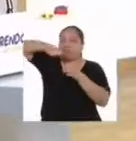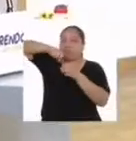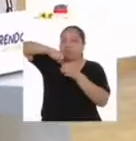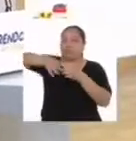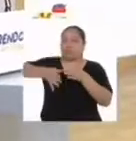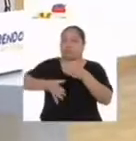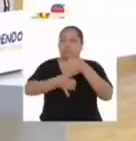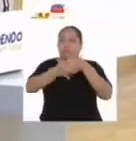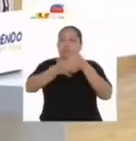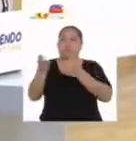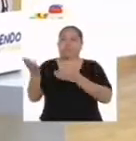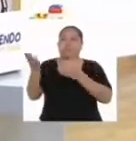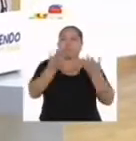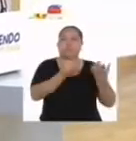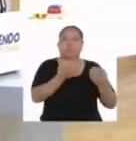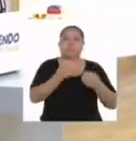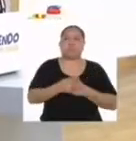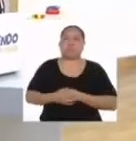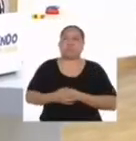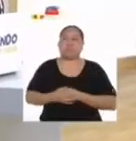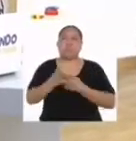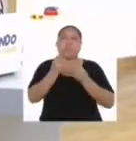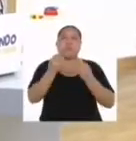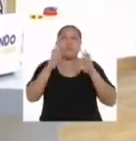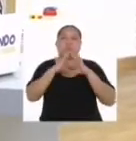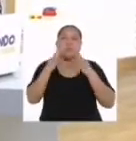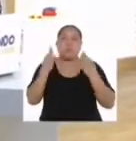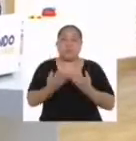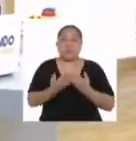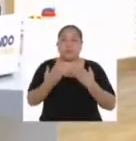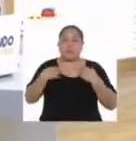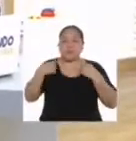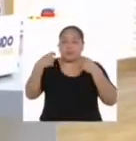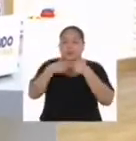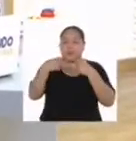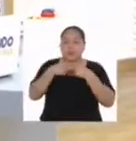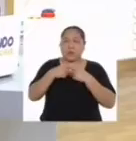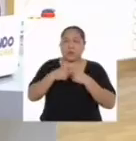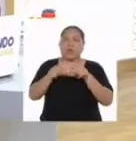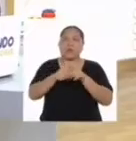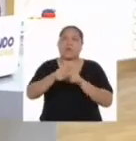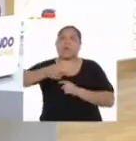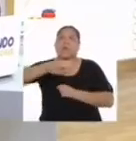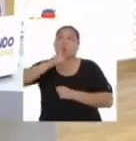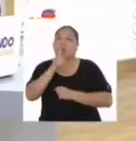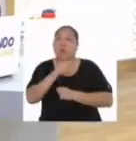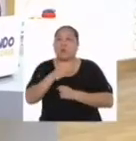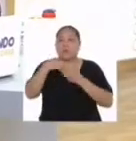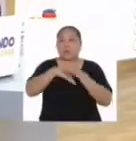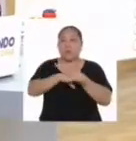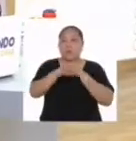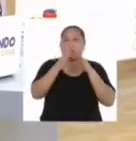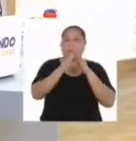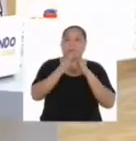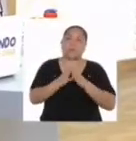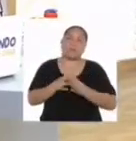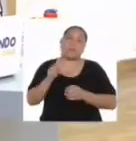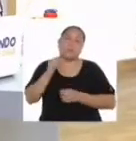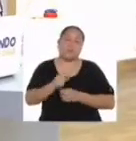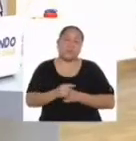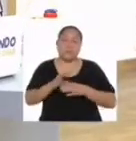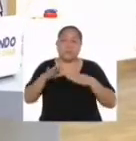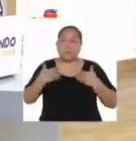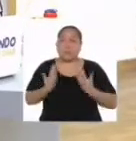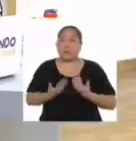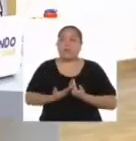y llenar este envase y traerlo acá. Muchas familias contamos con energía eléctrica y agua potable en nuestras viviendas. Y esto es